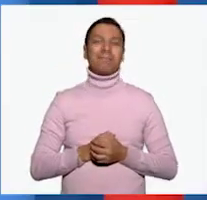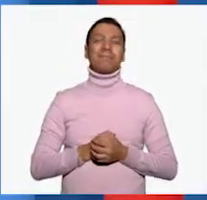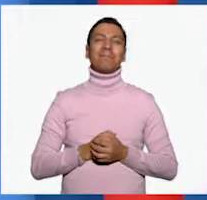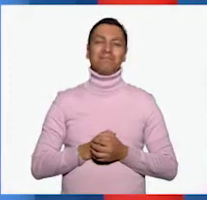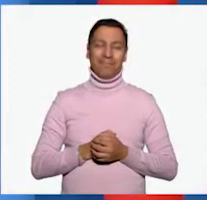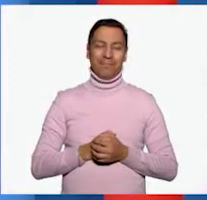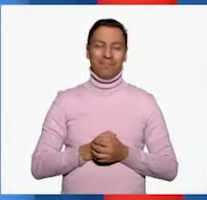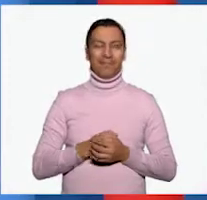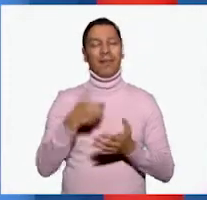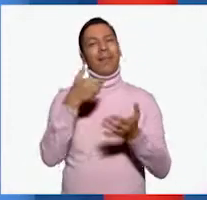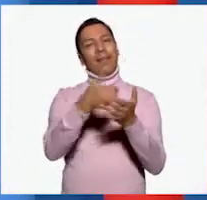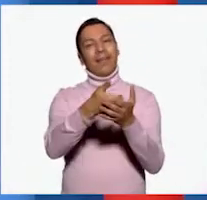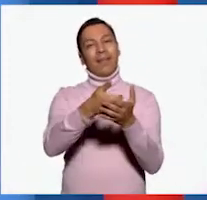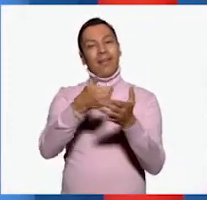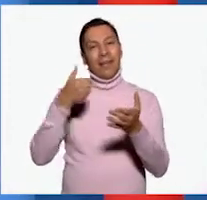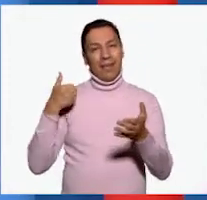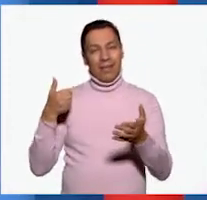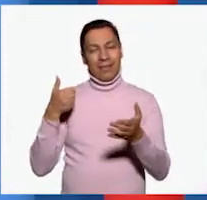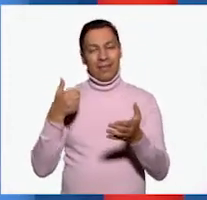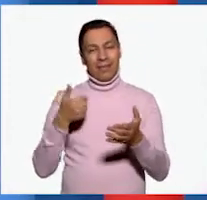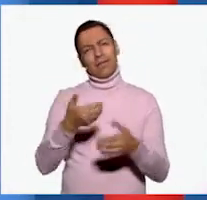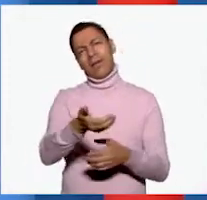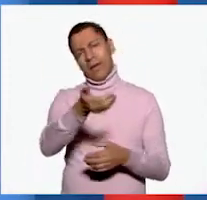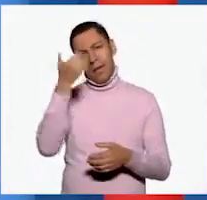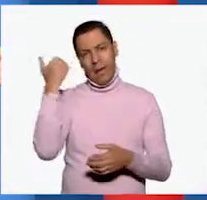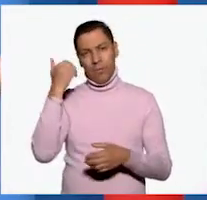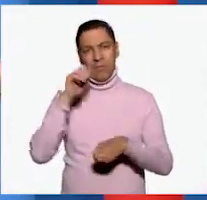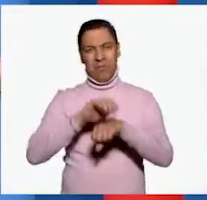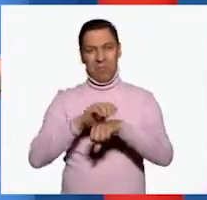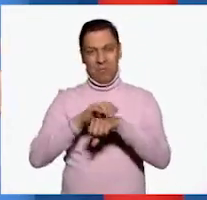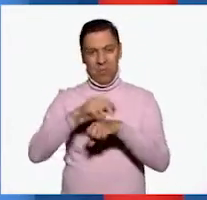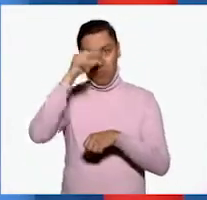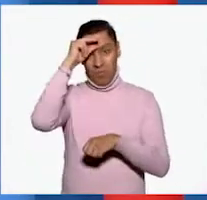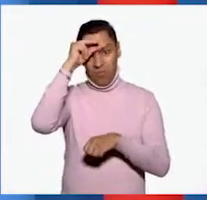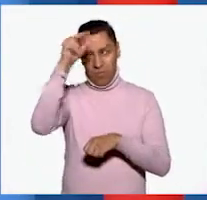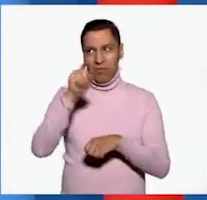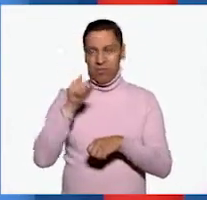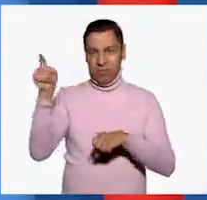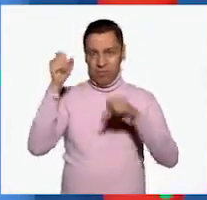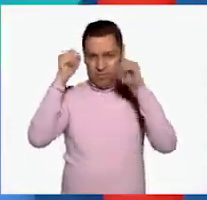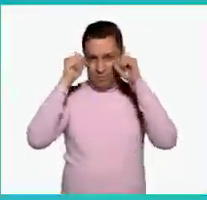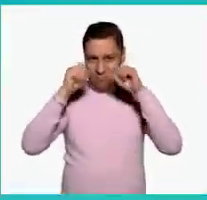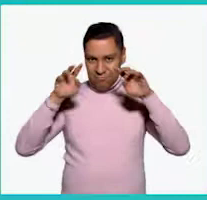¡Sí! Pero antes de comenzar, vamos con Ajolisto, que nos tiene unas recomendaciones.